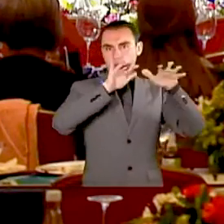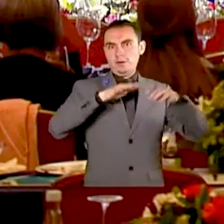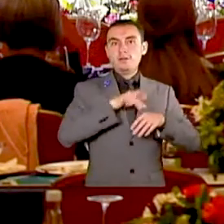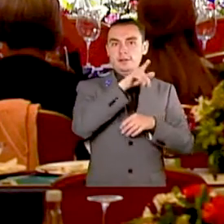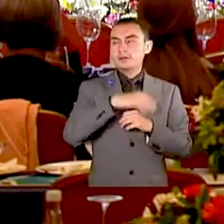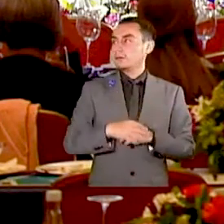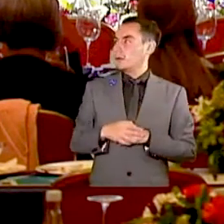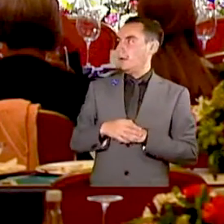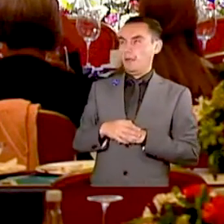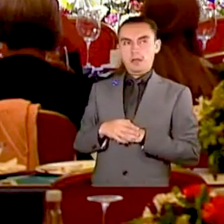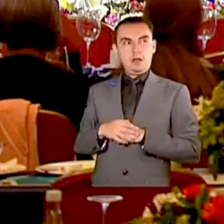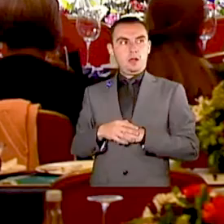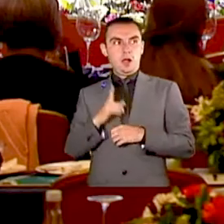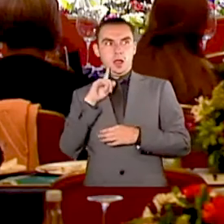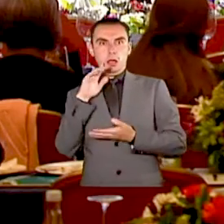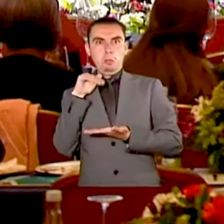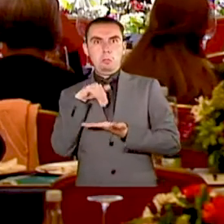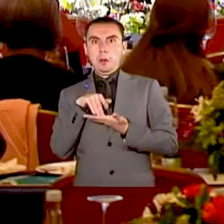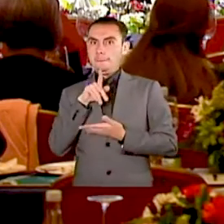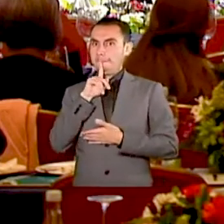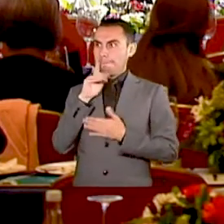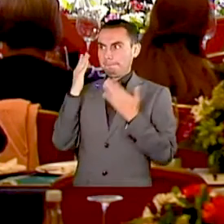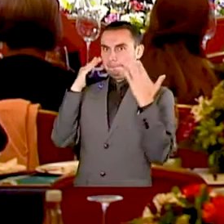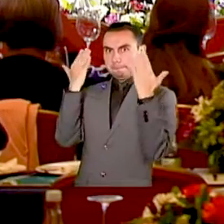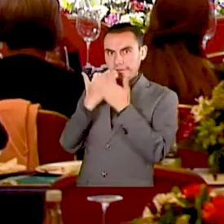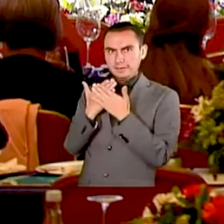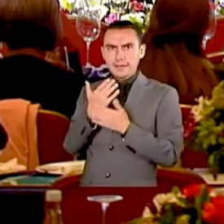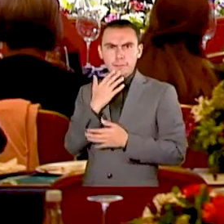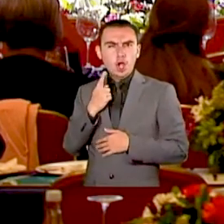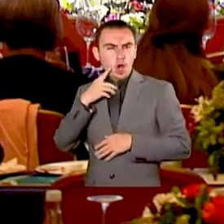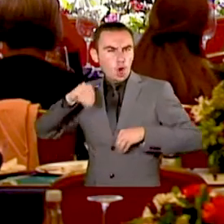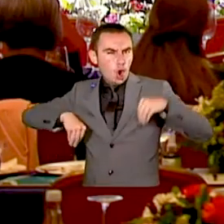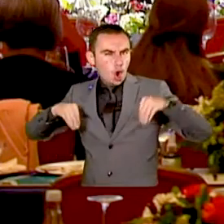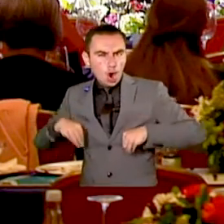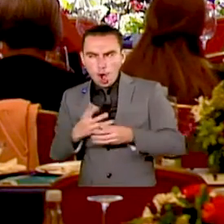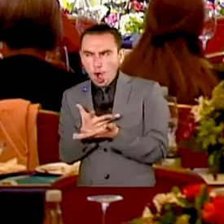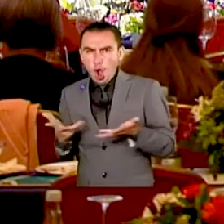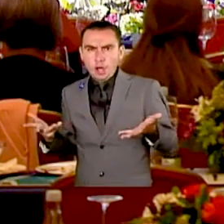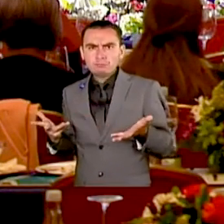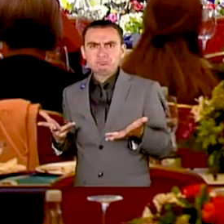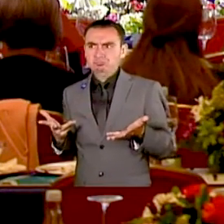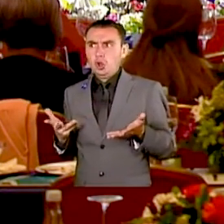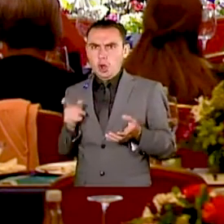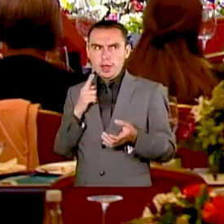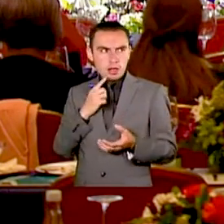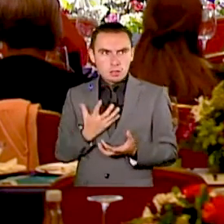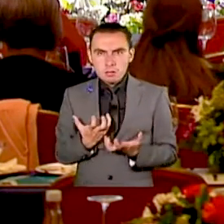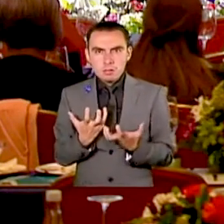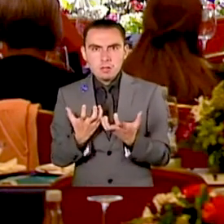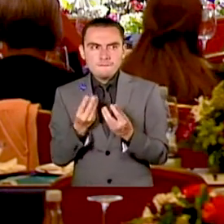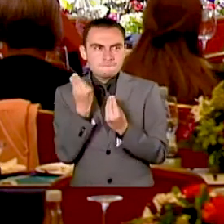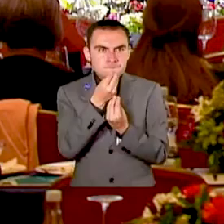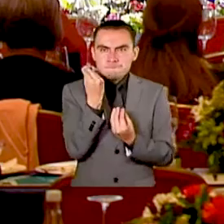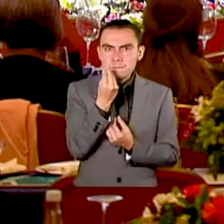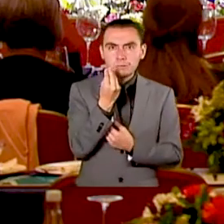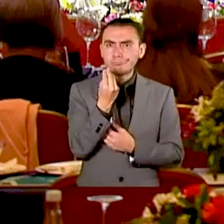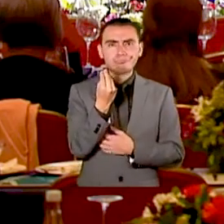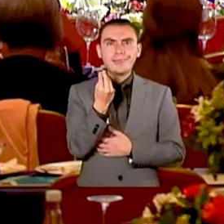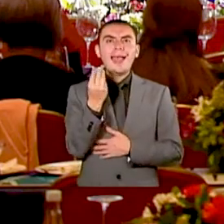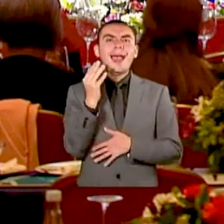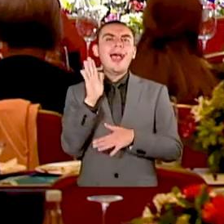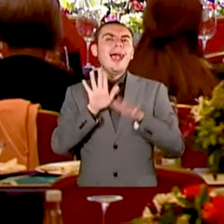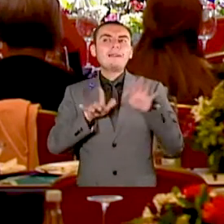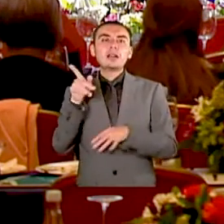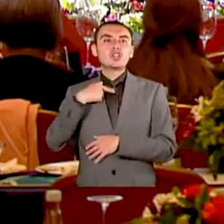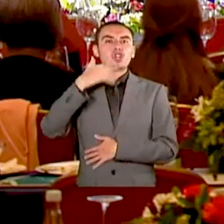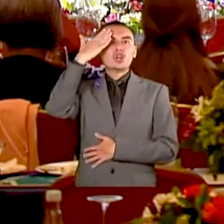infracciones disciplinarias, incumplimiento de sus deberes, no porque haya corrupción o no porque quieran hacer algo indebido, sino por desconocimiento.